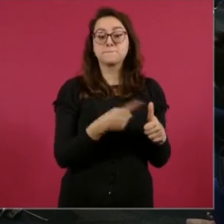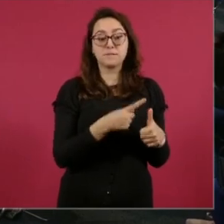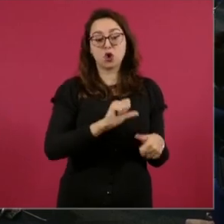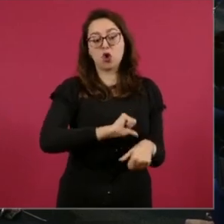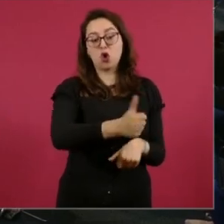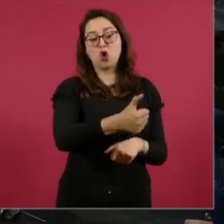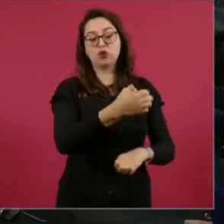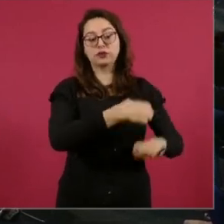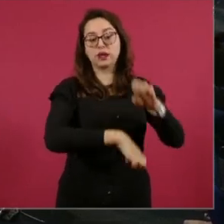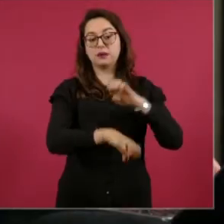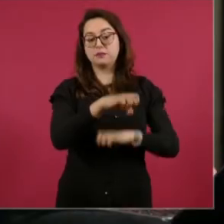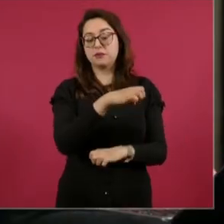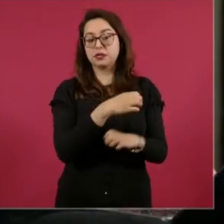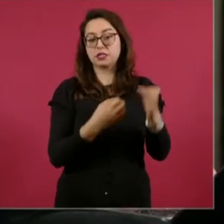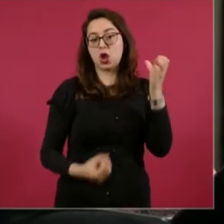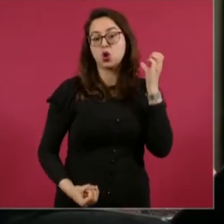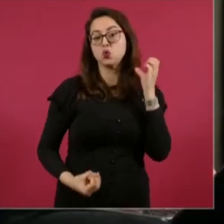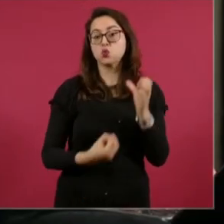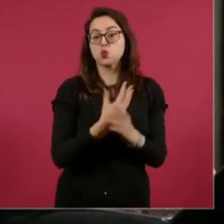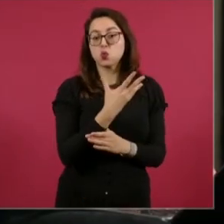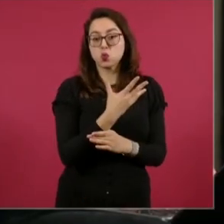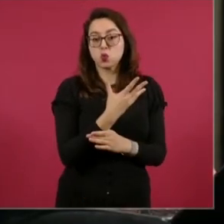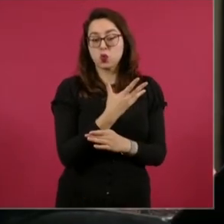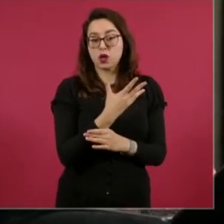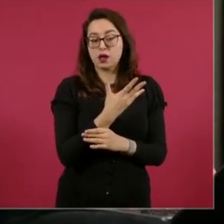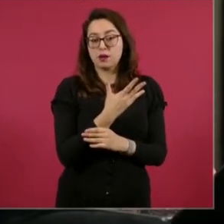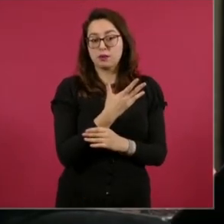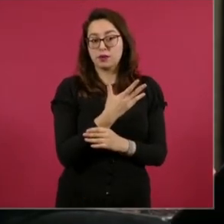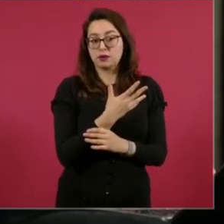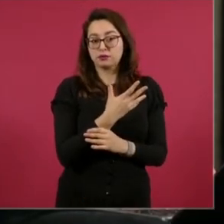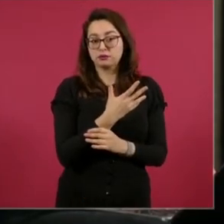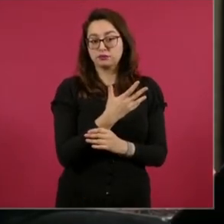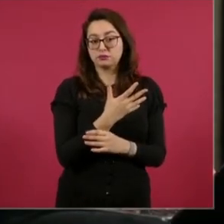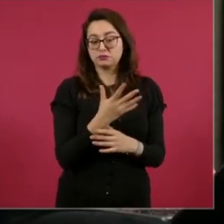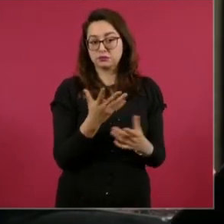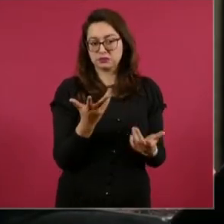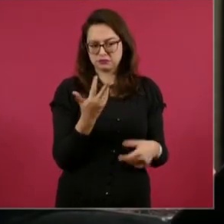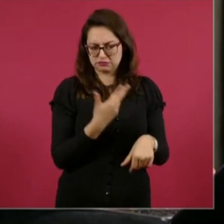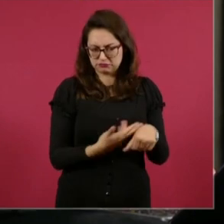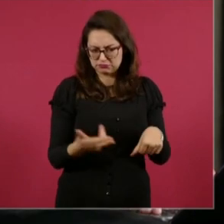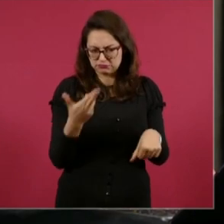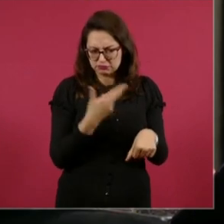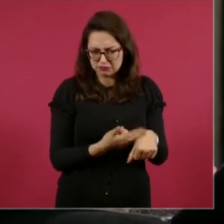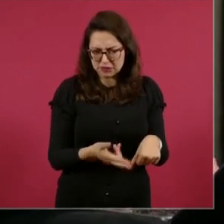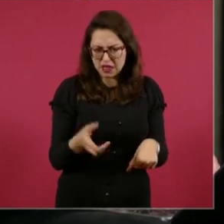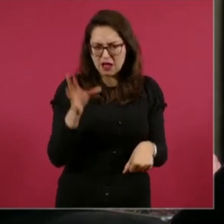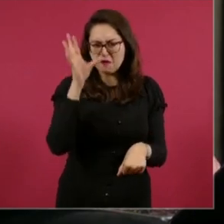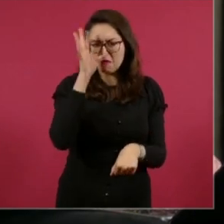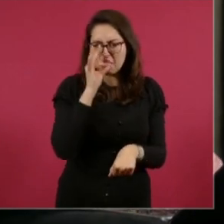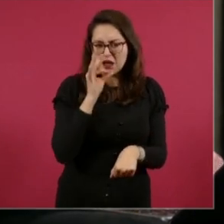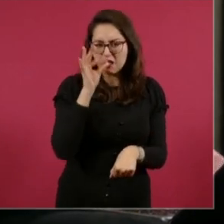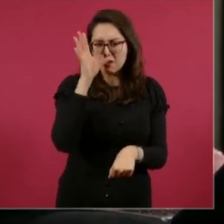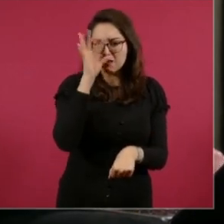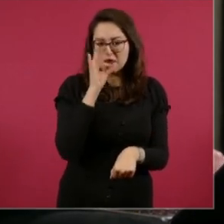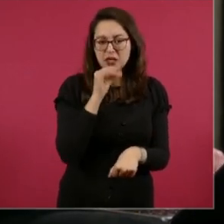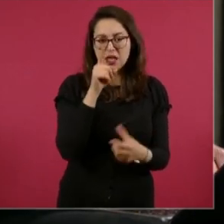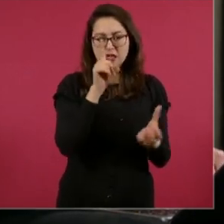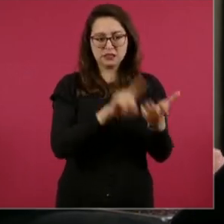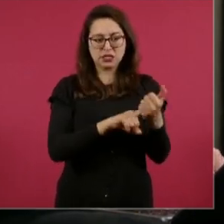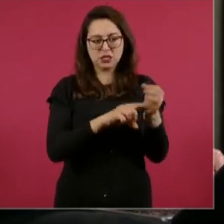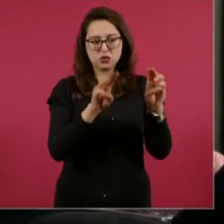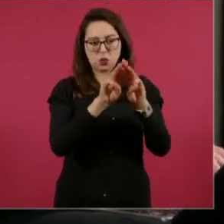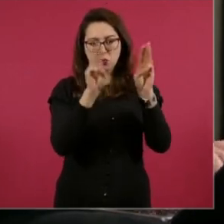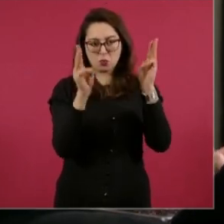empresa de reciente creación y de que de manera irregular se les está permitiendo tener sus módulos de atención a